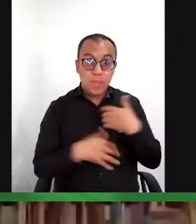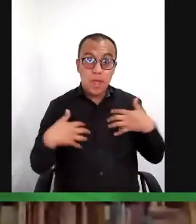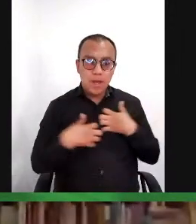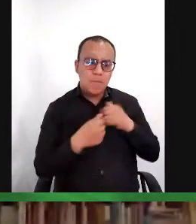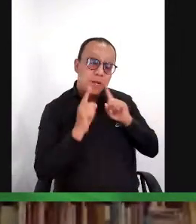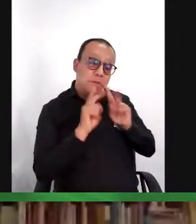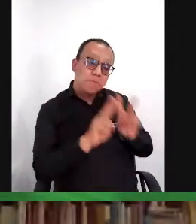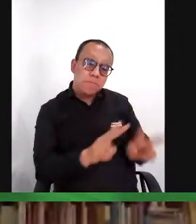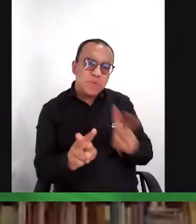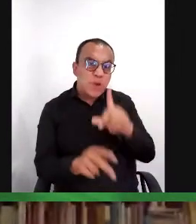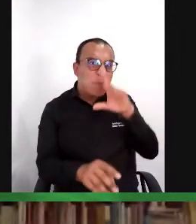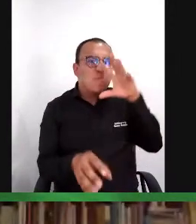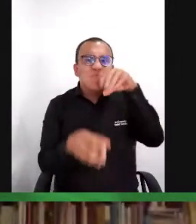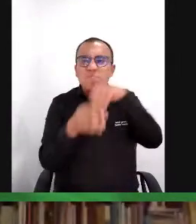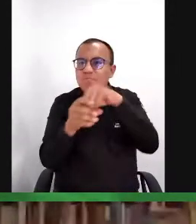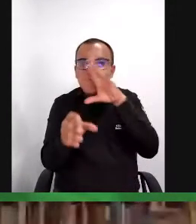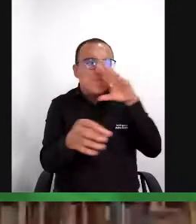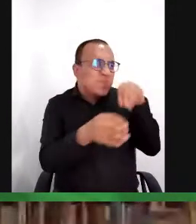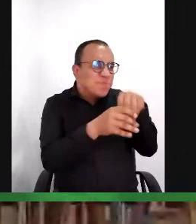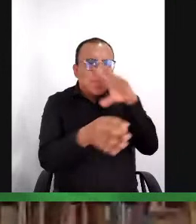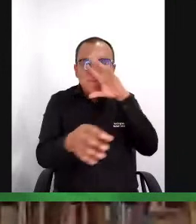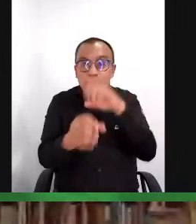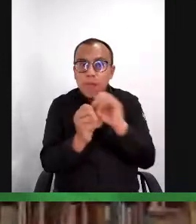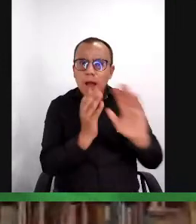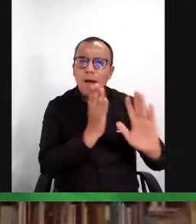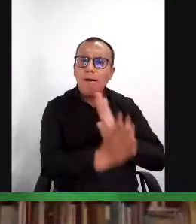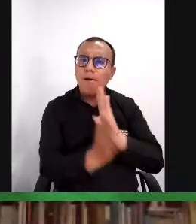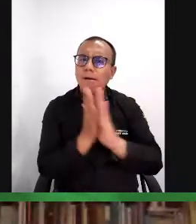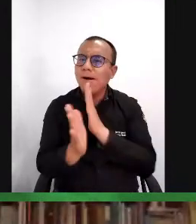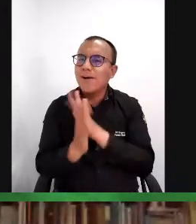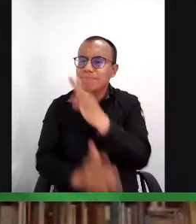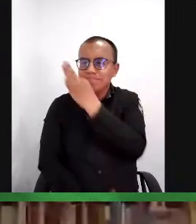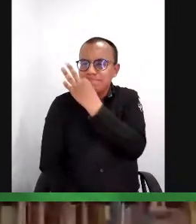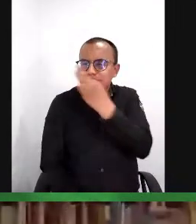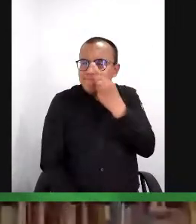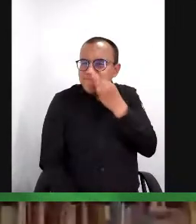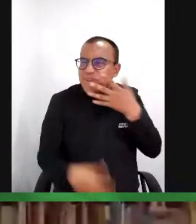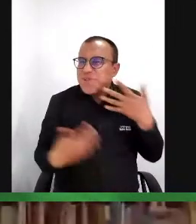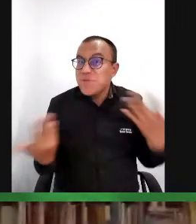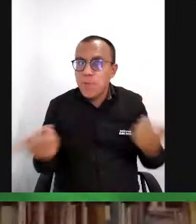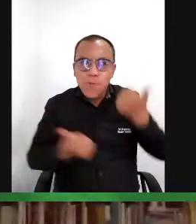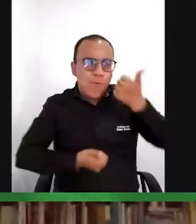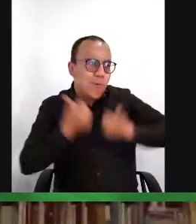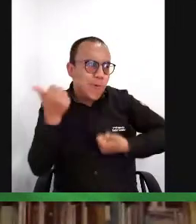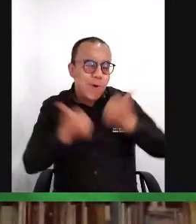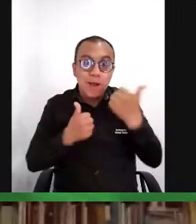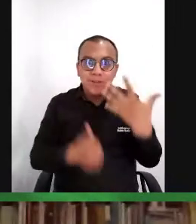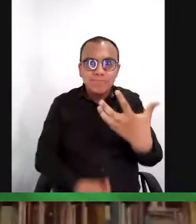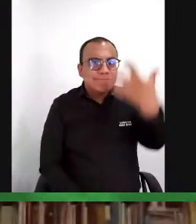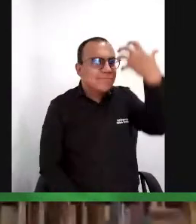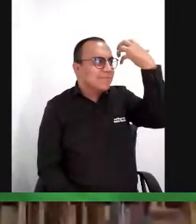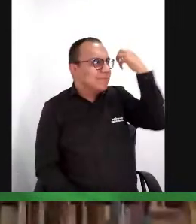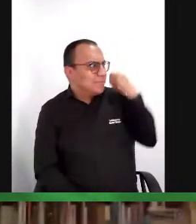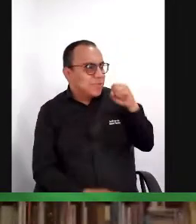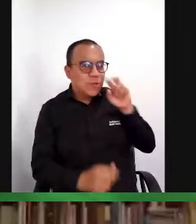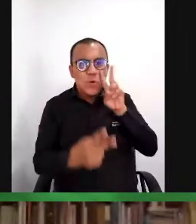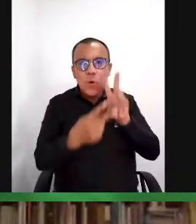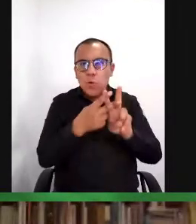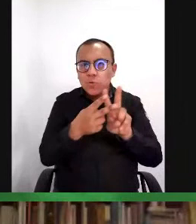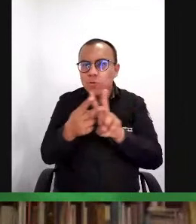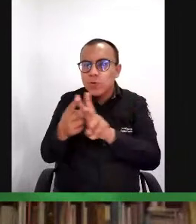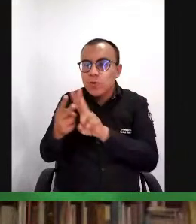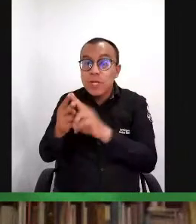más chismosos, nos contarían muchos secretos. Secretos de esos que ellos y sus antepasados debieron haber oído sin